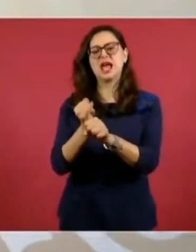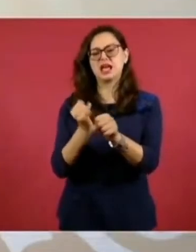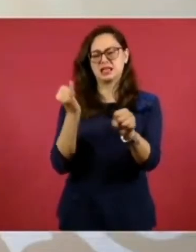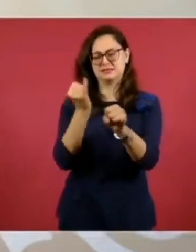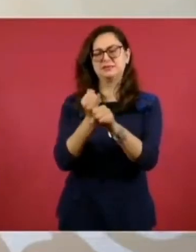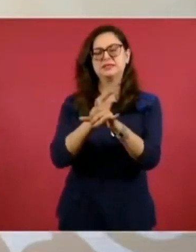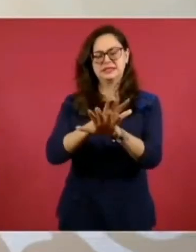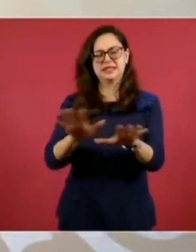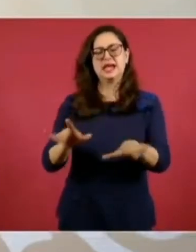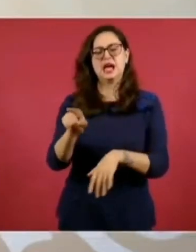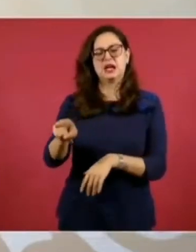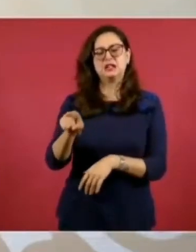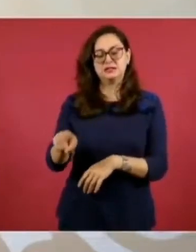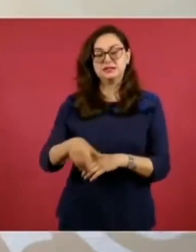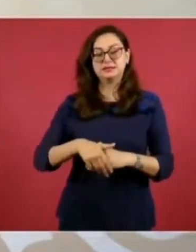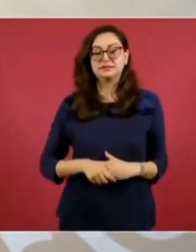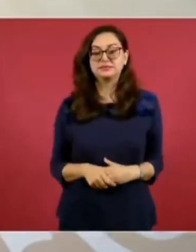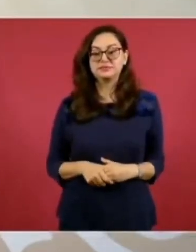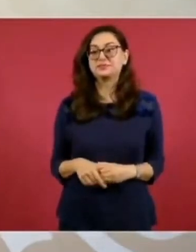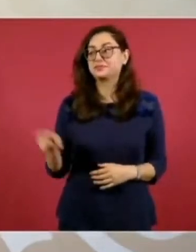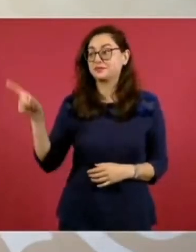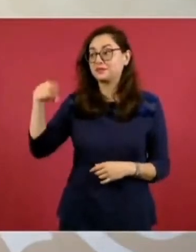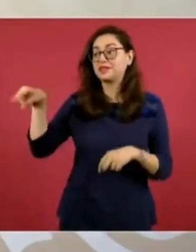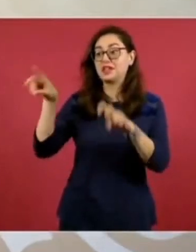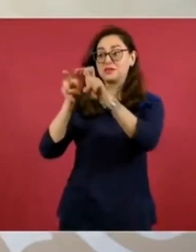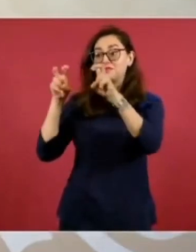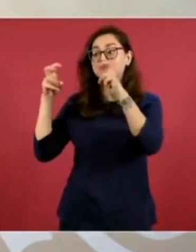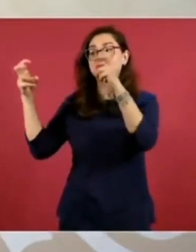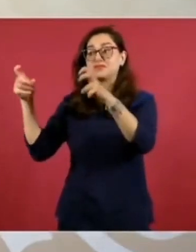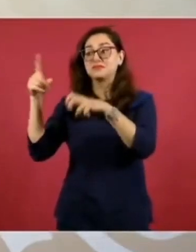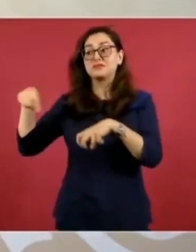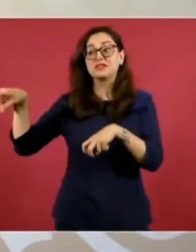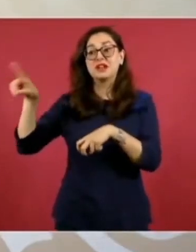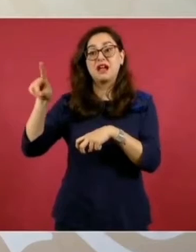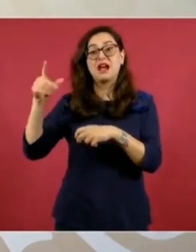ministros que están al servicio de potentados.